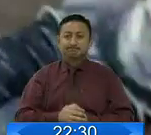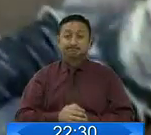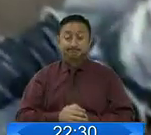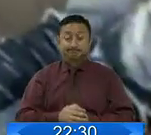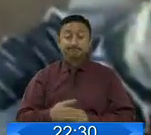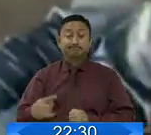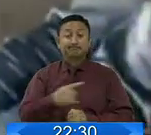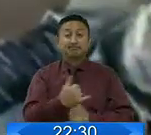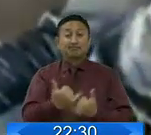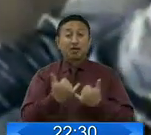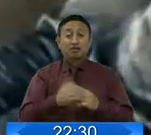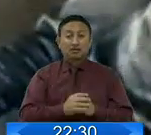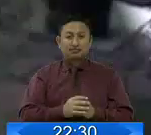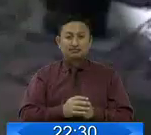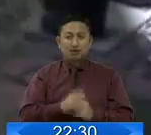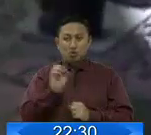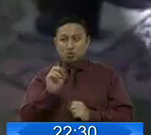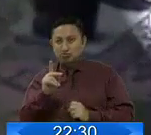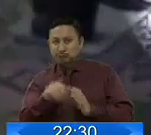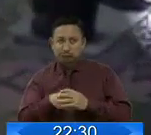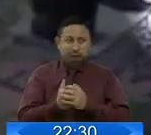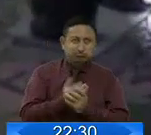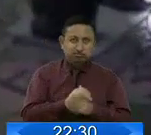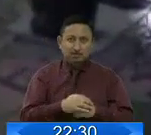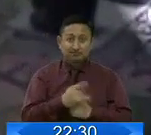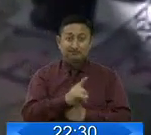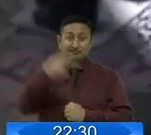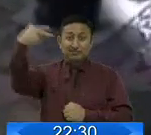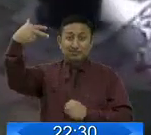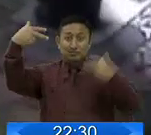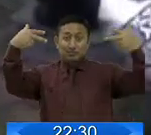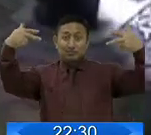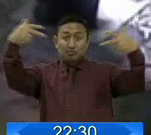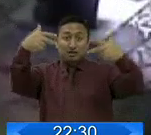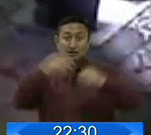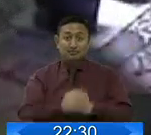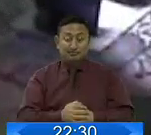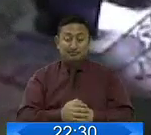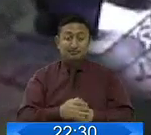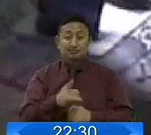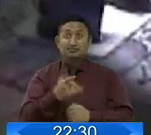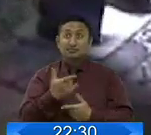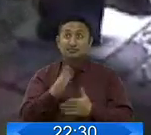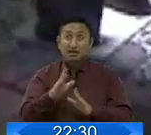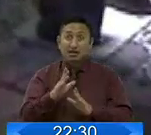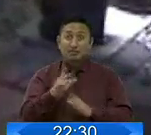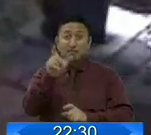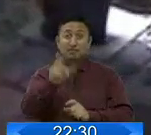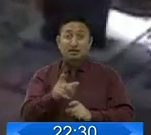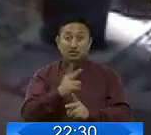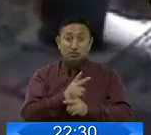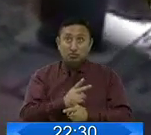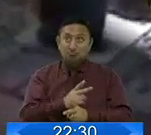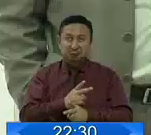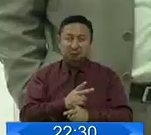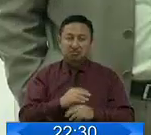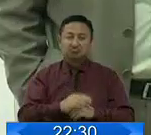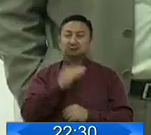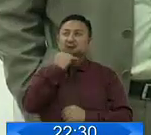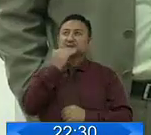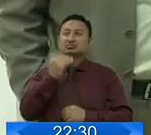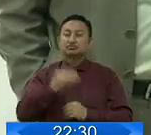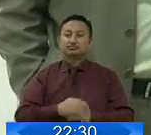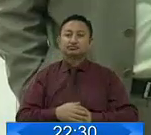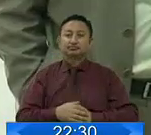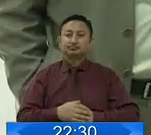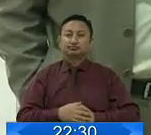camina aprovechando oportunidades al parecer las cámaras de seguridad han dejado de ser elementos disuasivos en